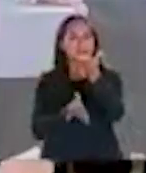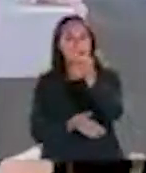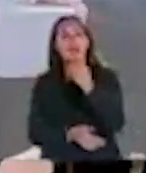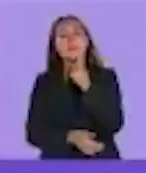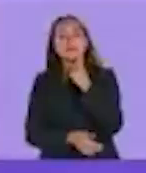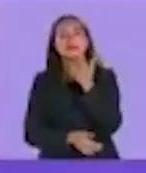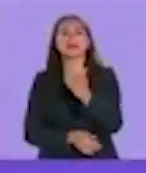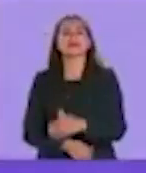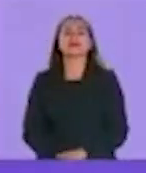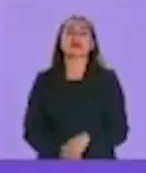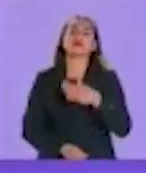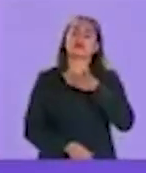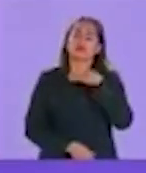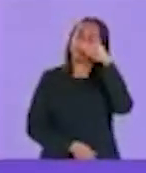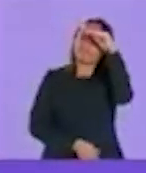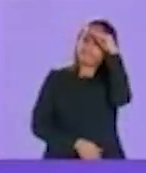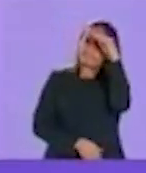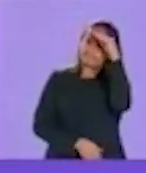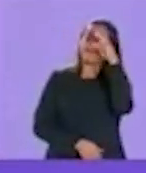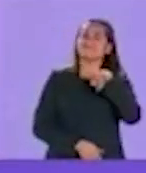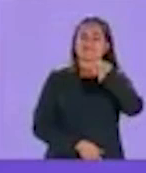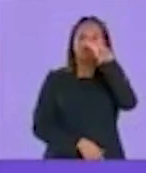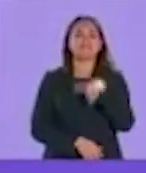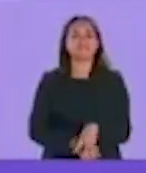nos va a tocar a nosotros